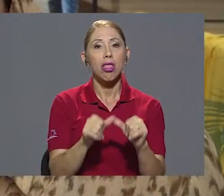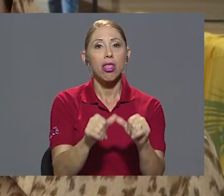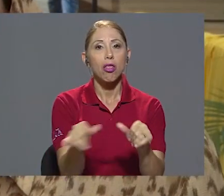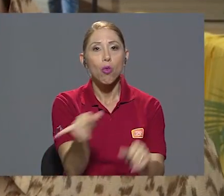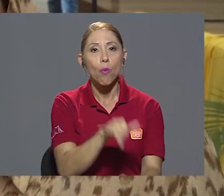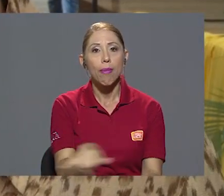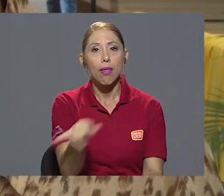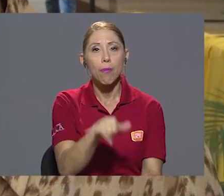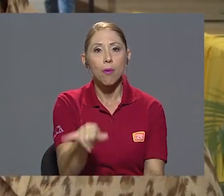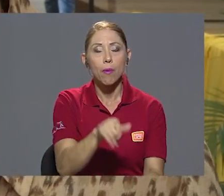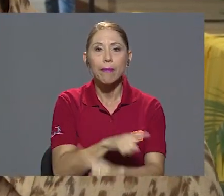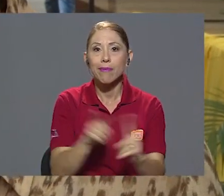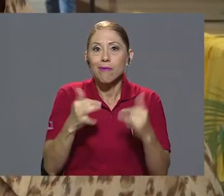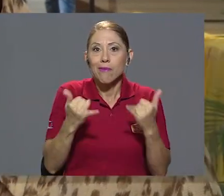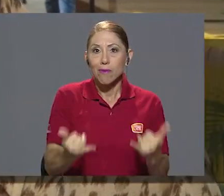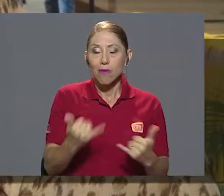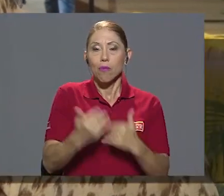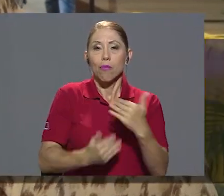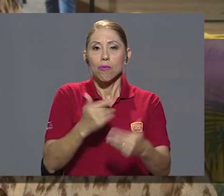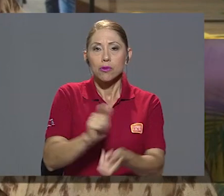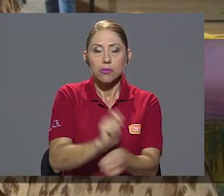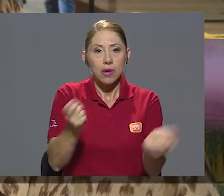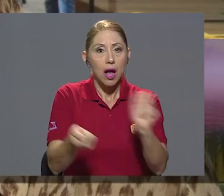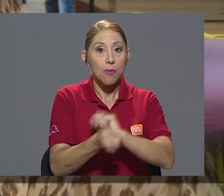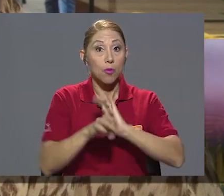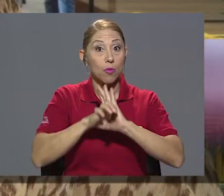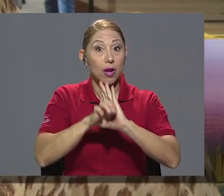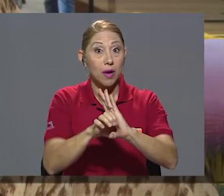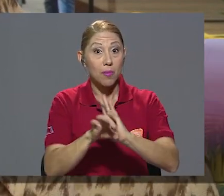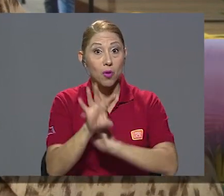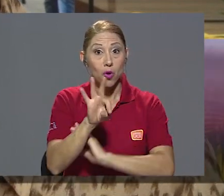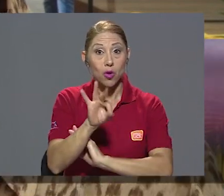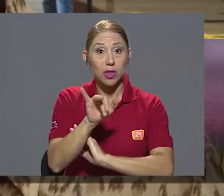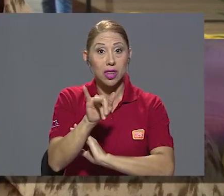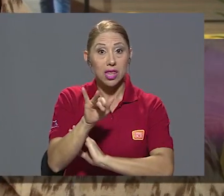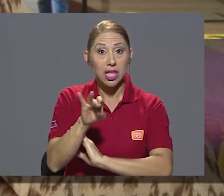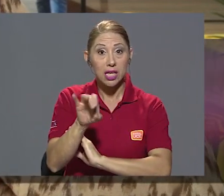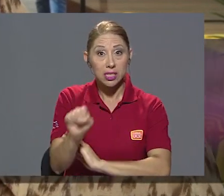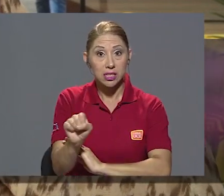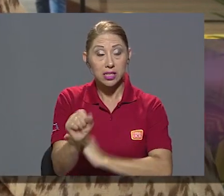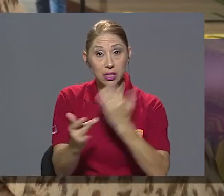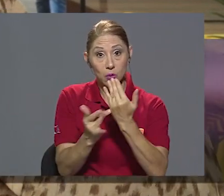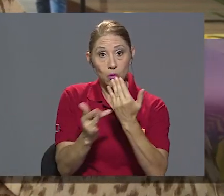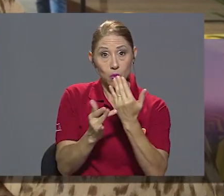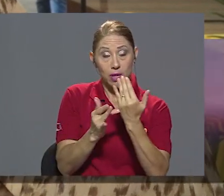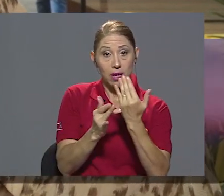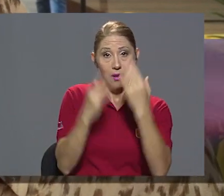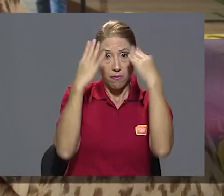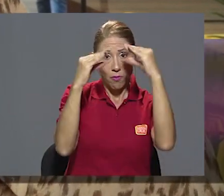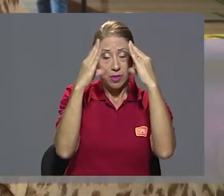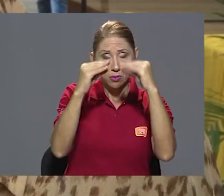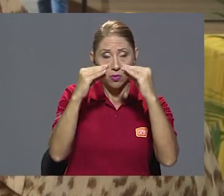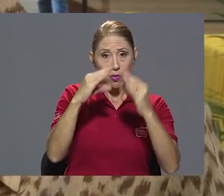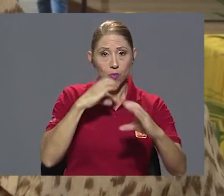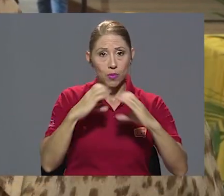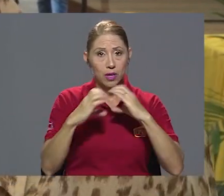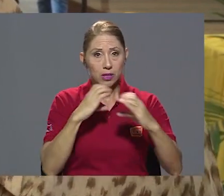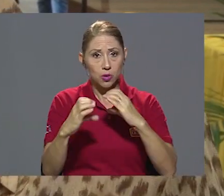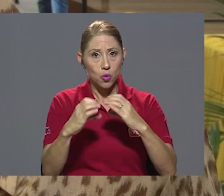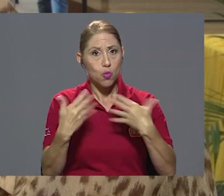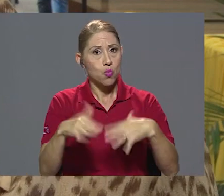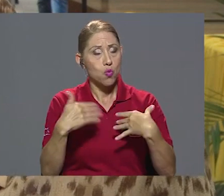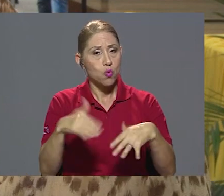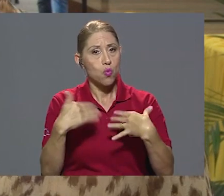el tema de las TICs, los nuevos estudiantes, desde los nuevos aprendizajes, y nosotros como académicos, por ejemplo, ver la transformación